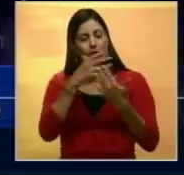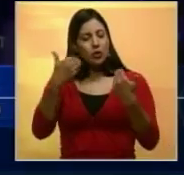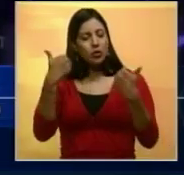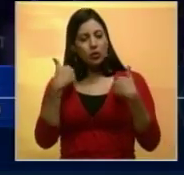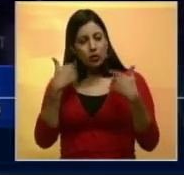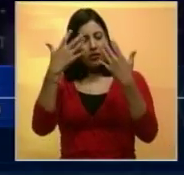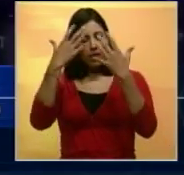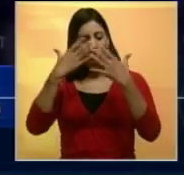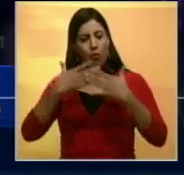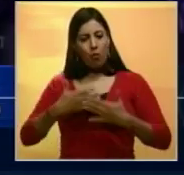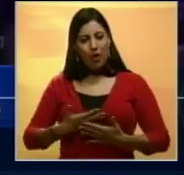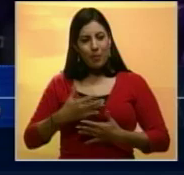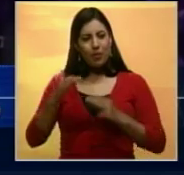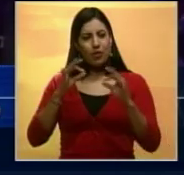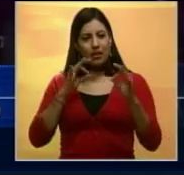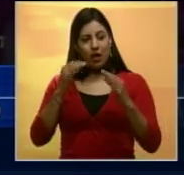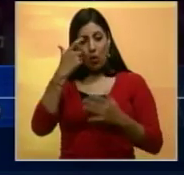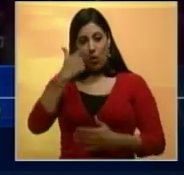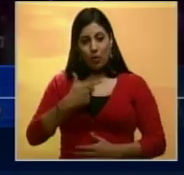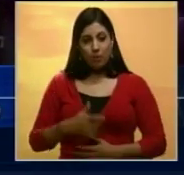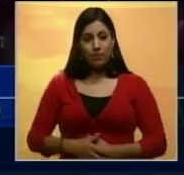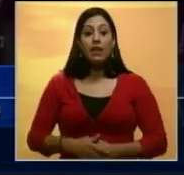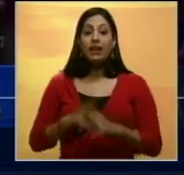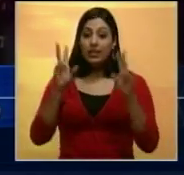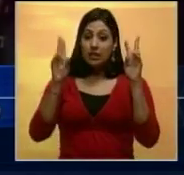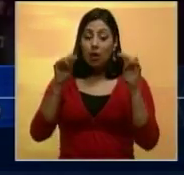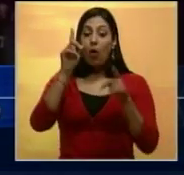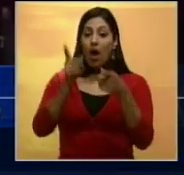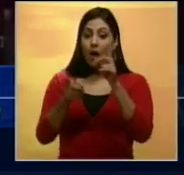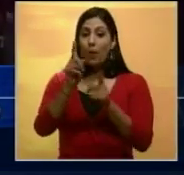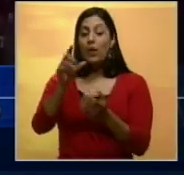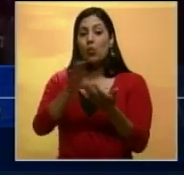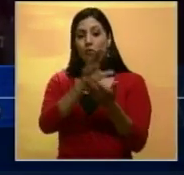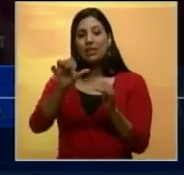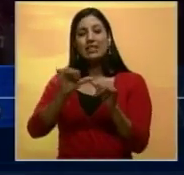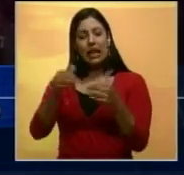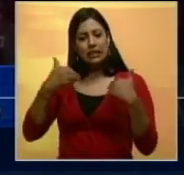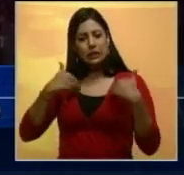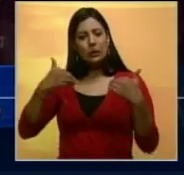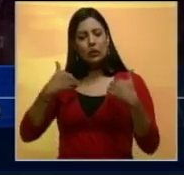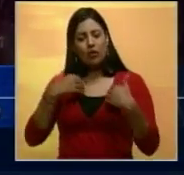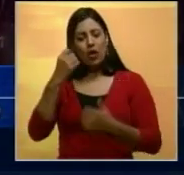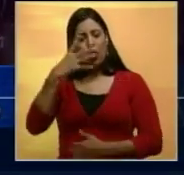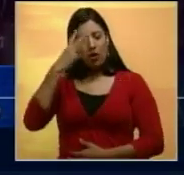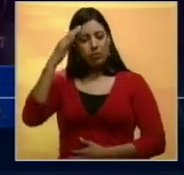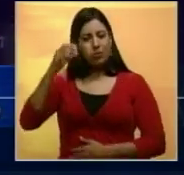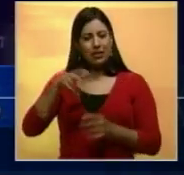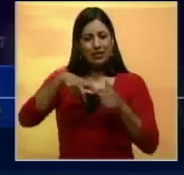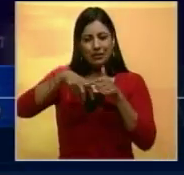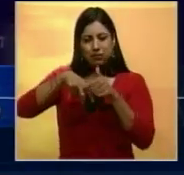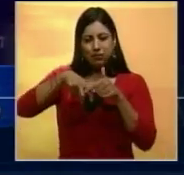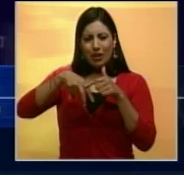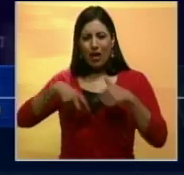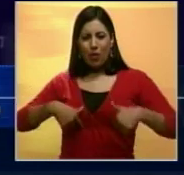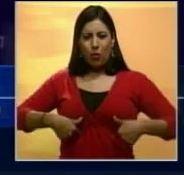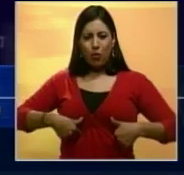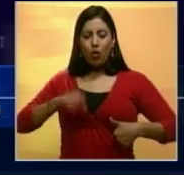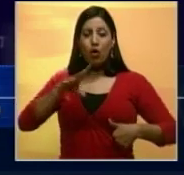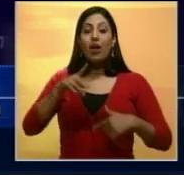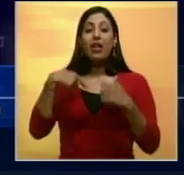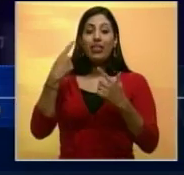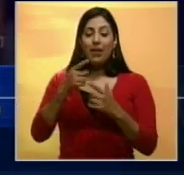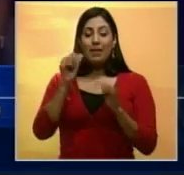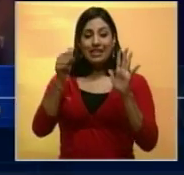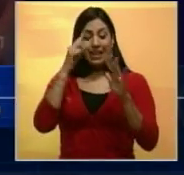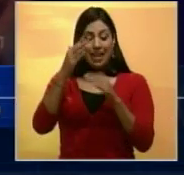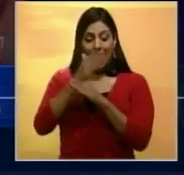afectó físicamente al artista. Según varios medios, el músico seguía afectado por los dolores de cadera. 6 días antes de su muerte, debió